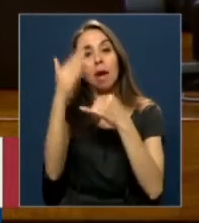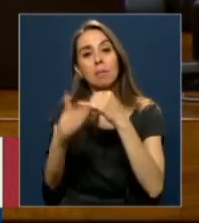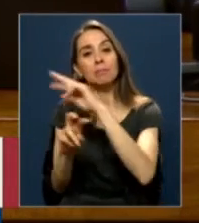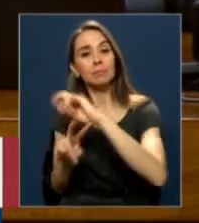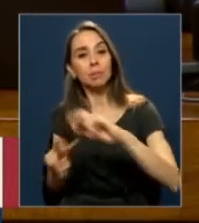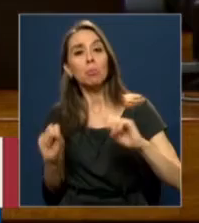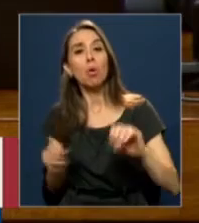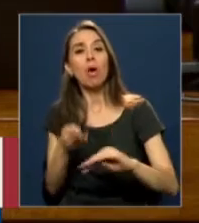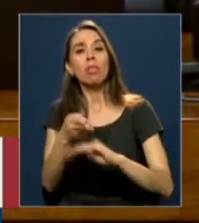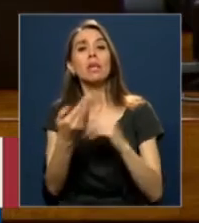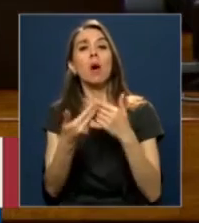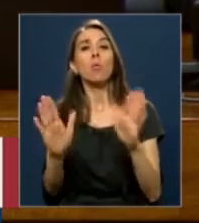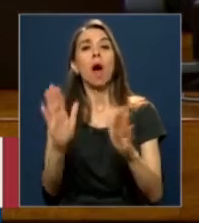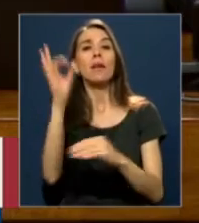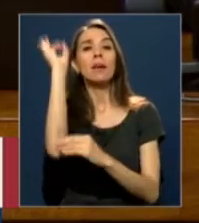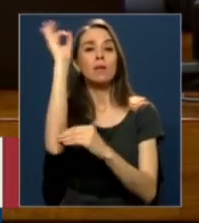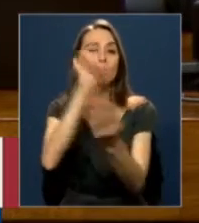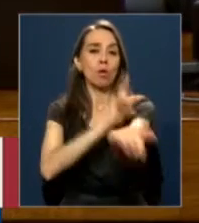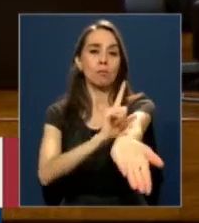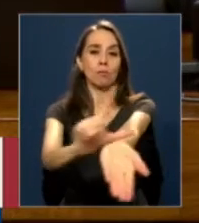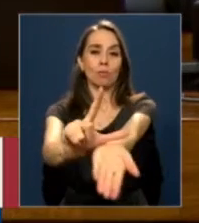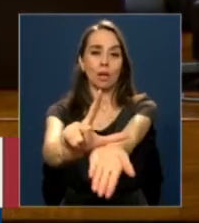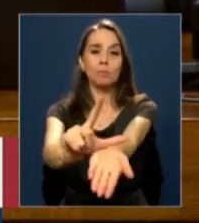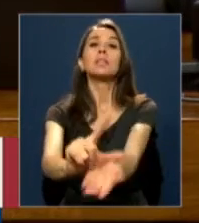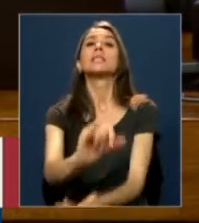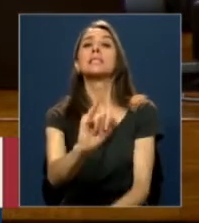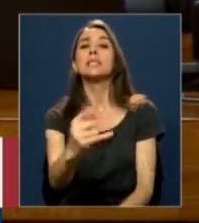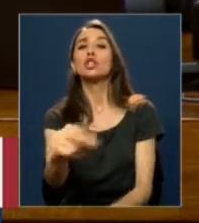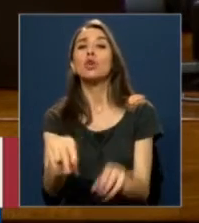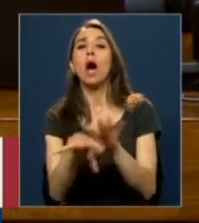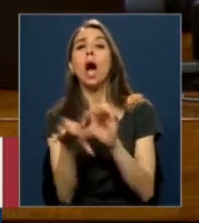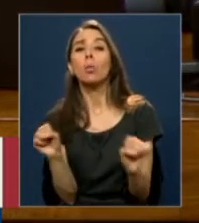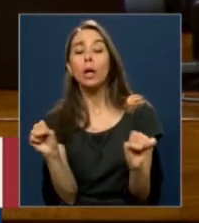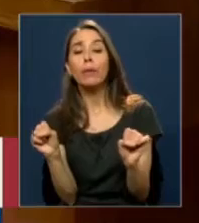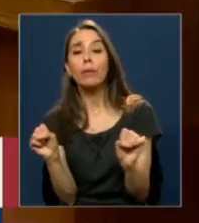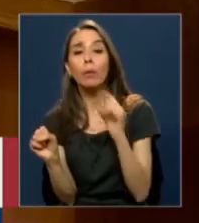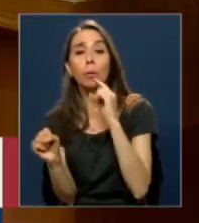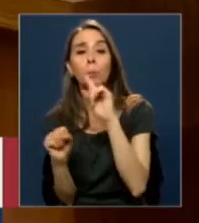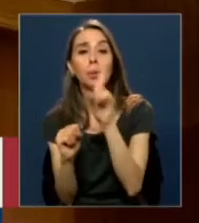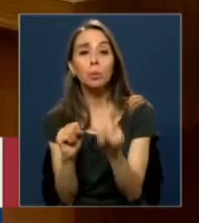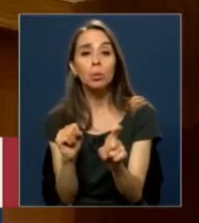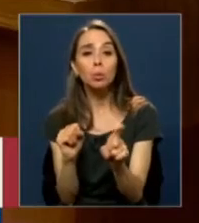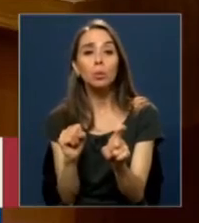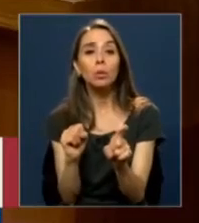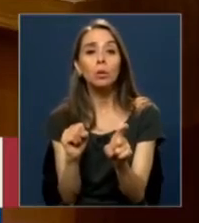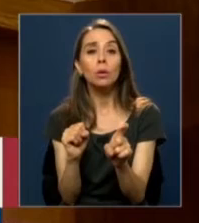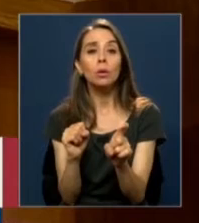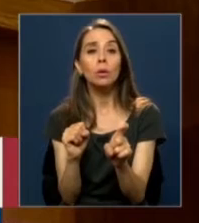podrá constituirse en cualquier lugar del territorio nacional. ¿Habría acuerdo?